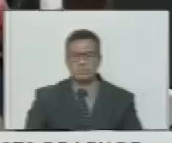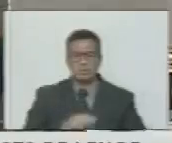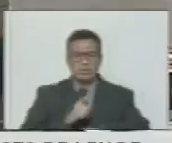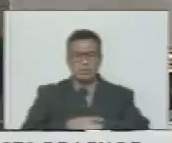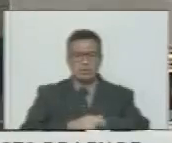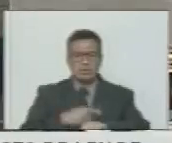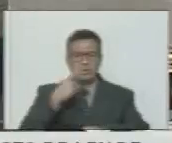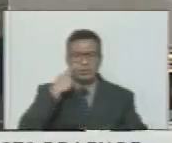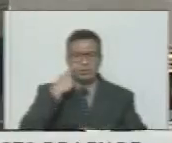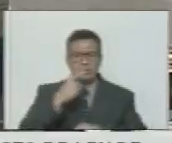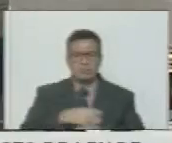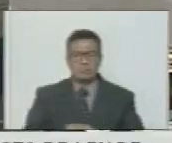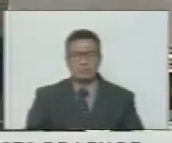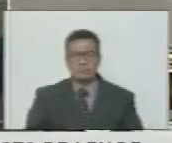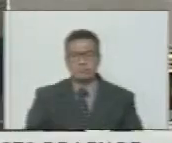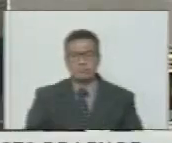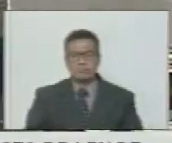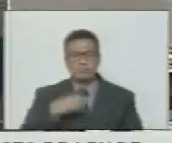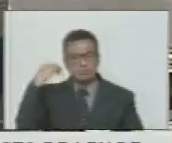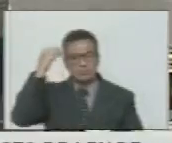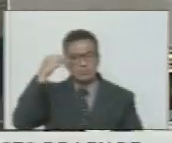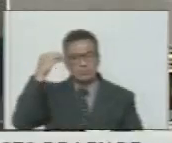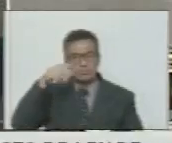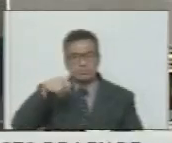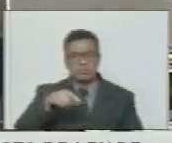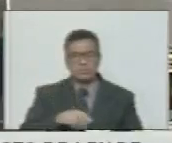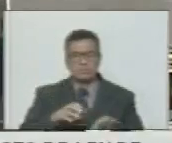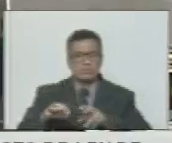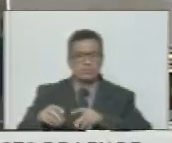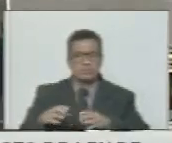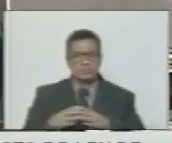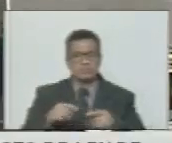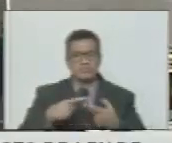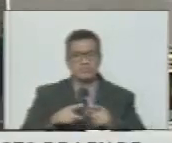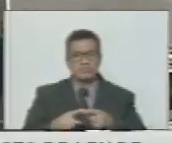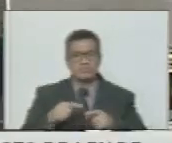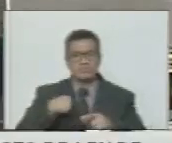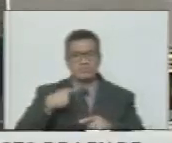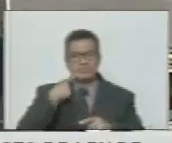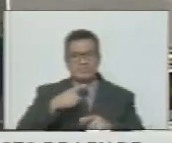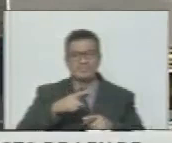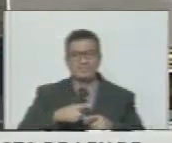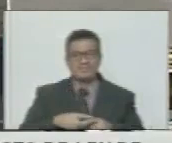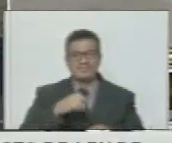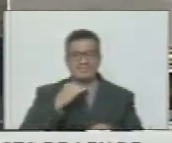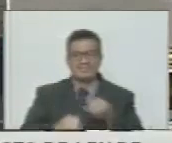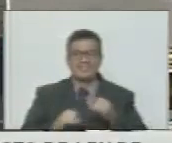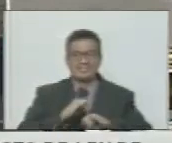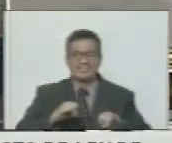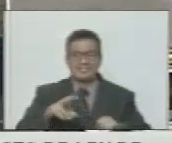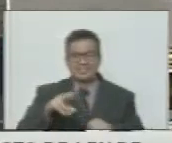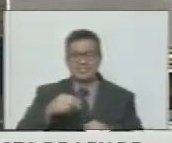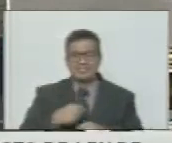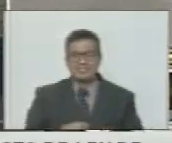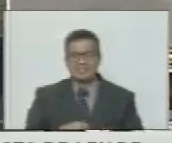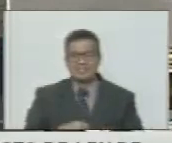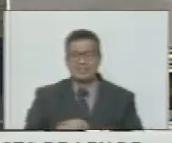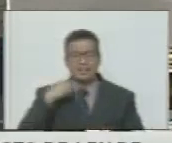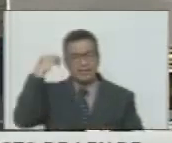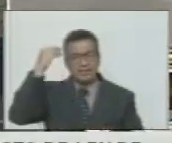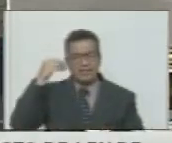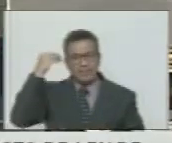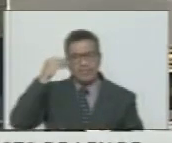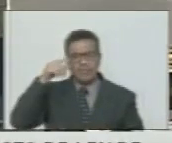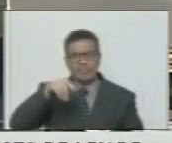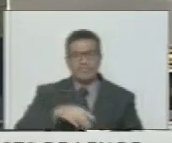Ok, entonces vamos a meter en consideración, por eso es que tal vez yo todo el artículo y después vengo yo a sabotear la lectura.